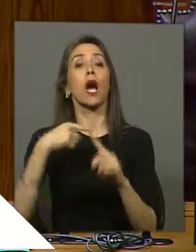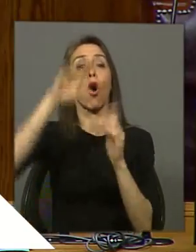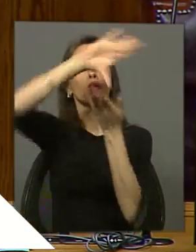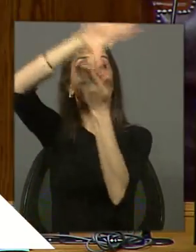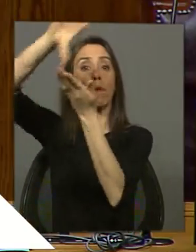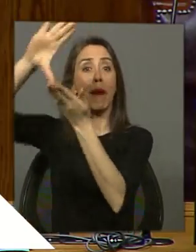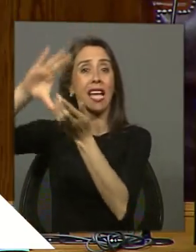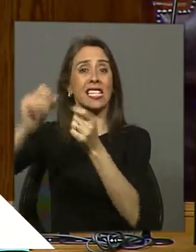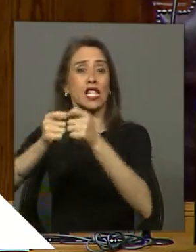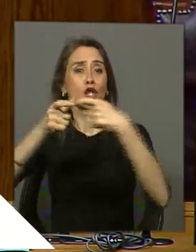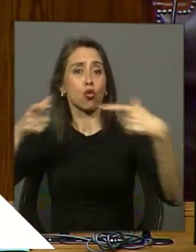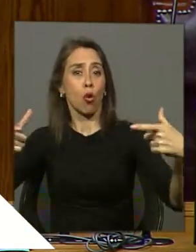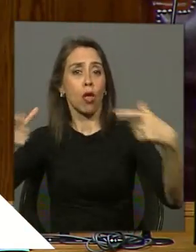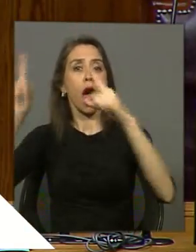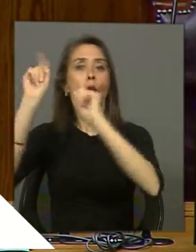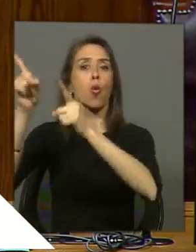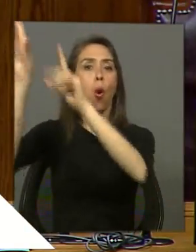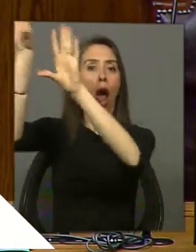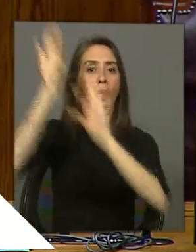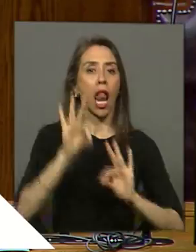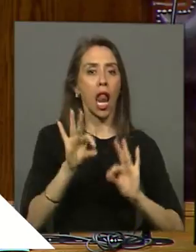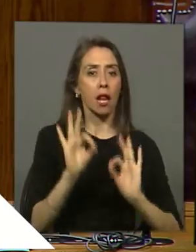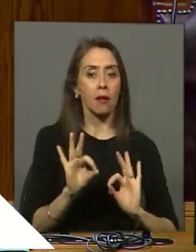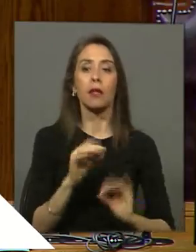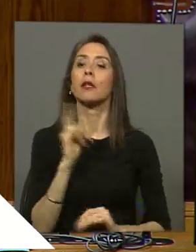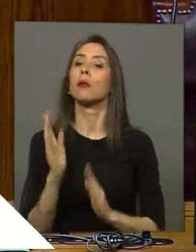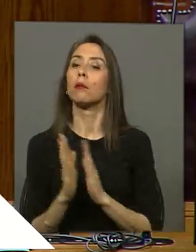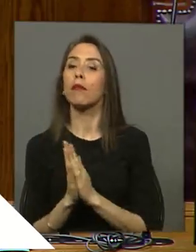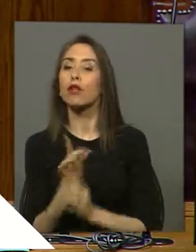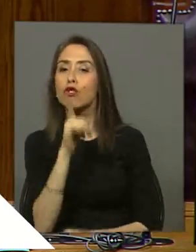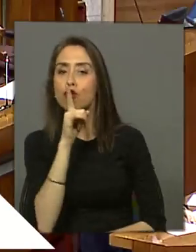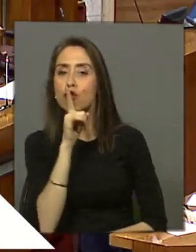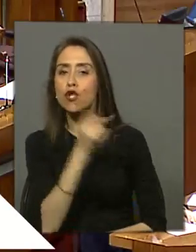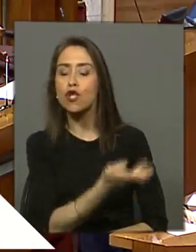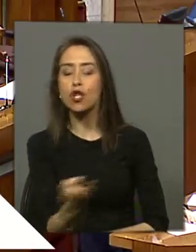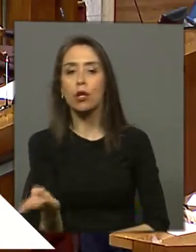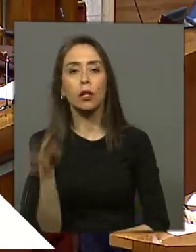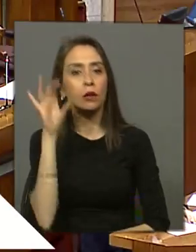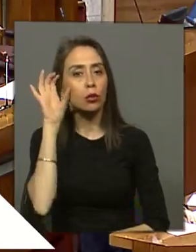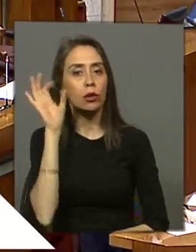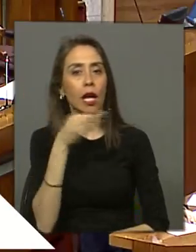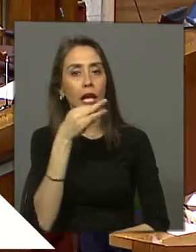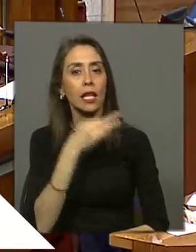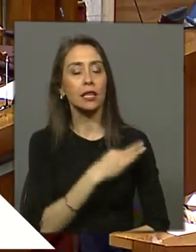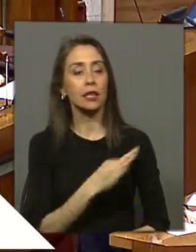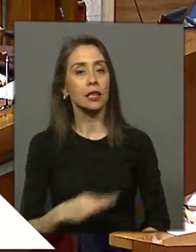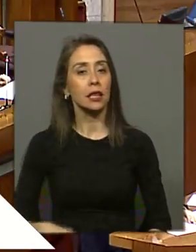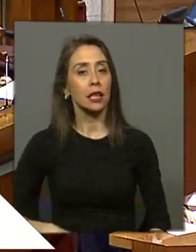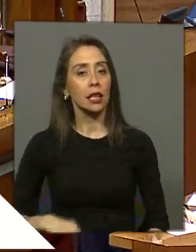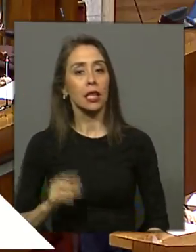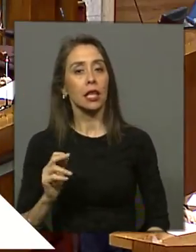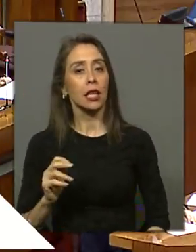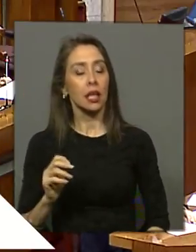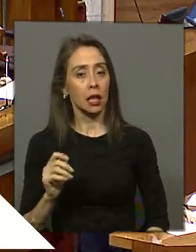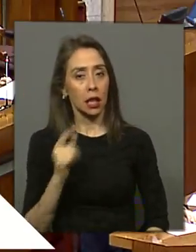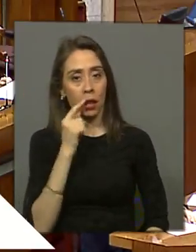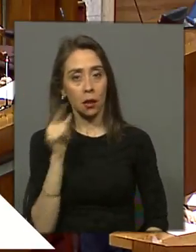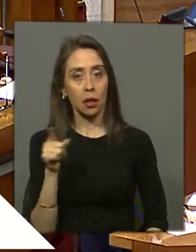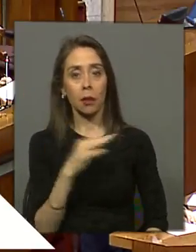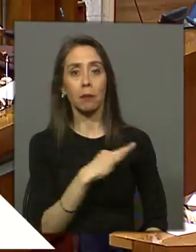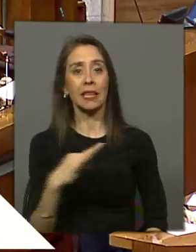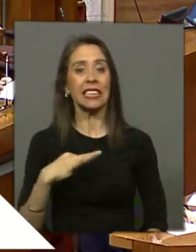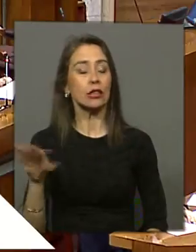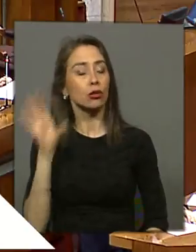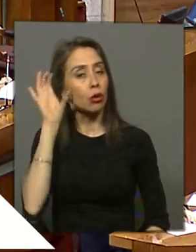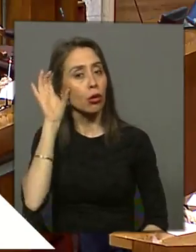mundo. Ministro, le ruego un silencio, por favor, para escuchar la intervención del señor Ministro. Me lo han pedido otros parlamentarios que no pueden